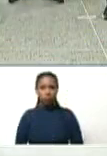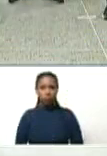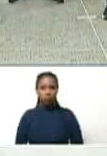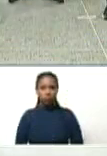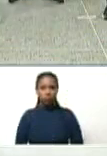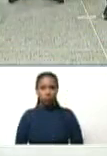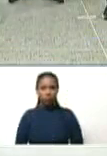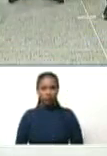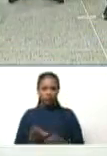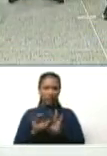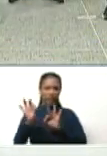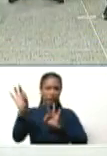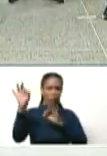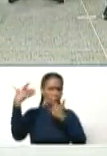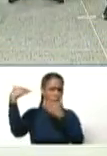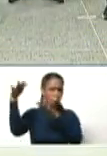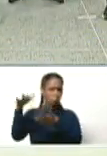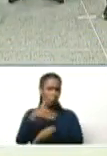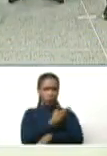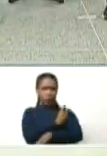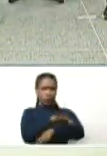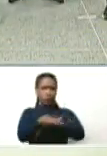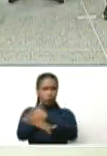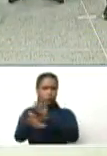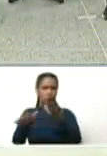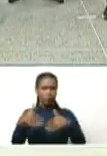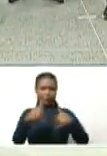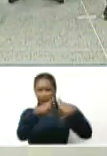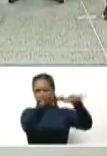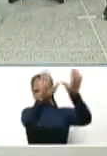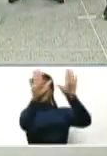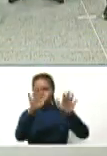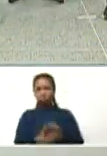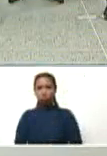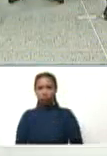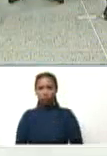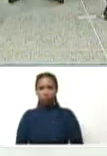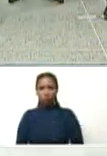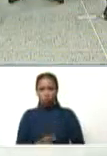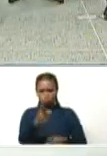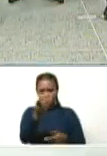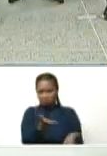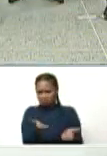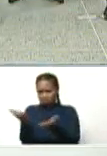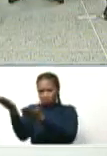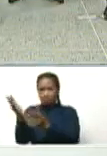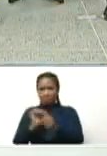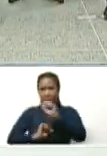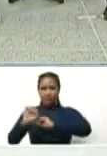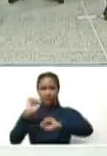Lejos, lejos, lejos de aquí. Ah, salen a defender a Miami,